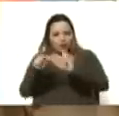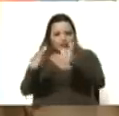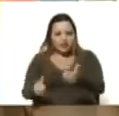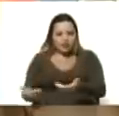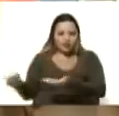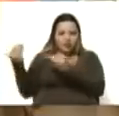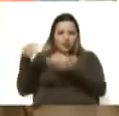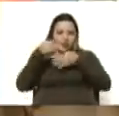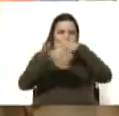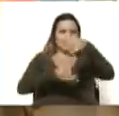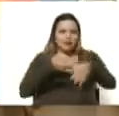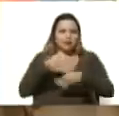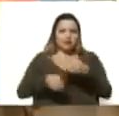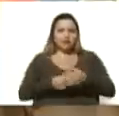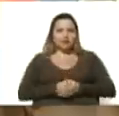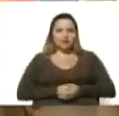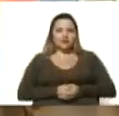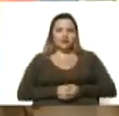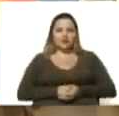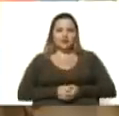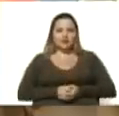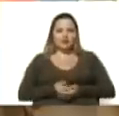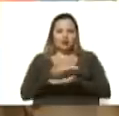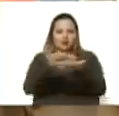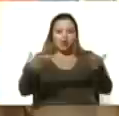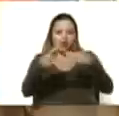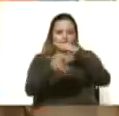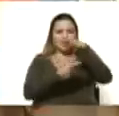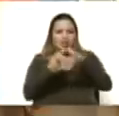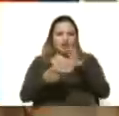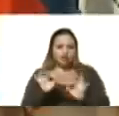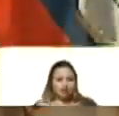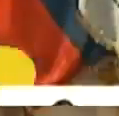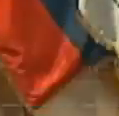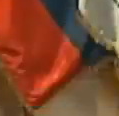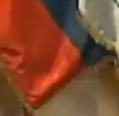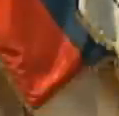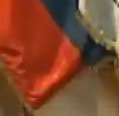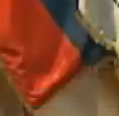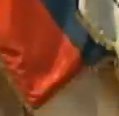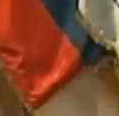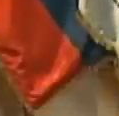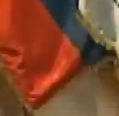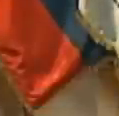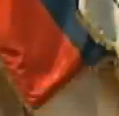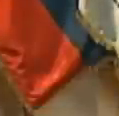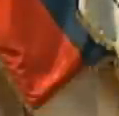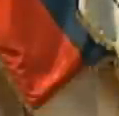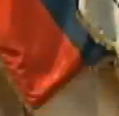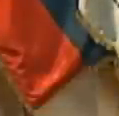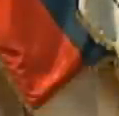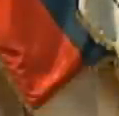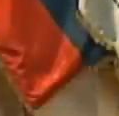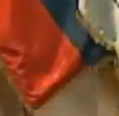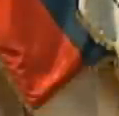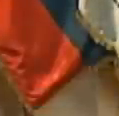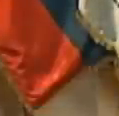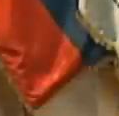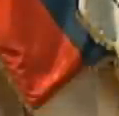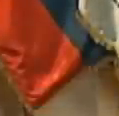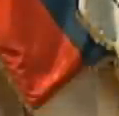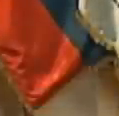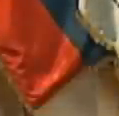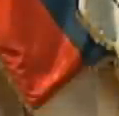estoy señalando y que detallaré de una manera más precisa. Se hicieron nuevas pesquisas, nuevas